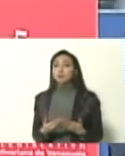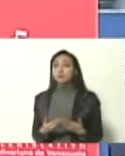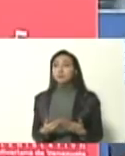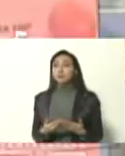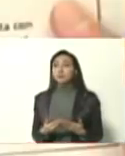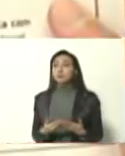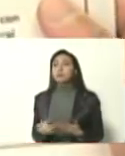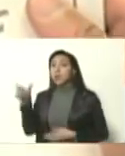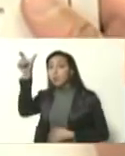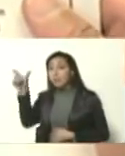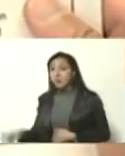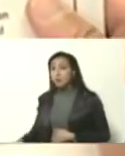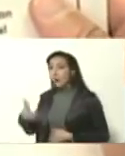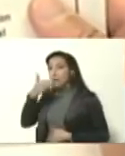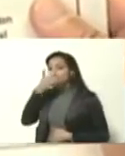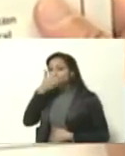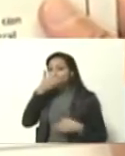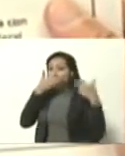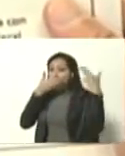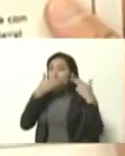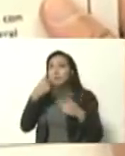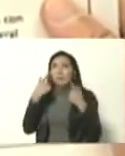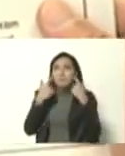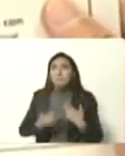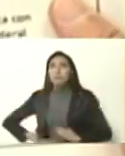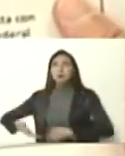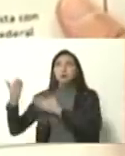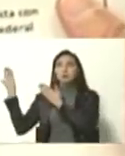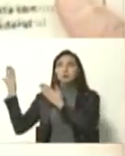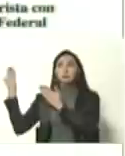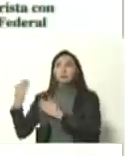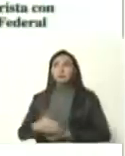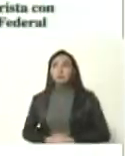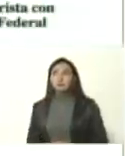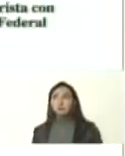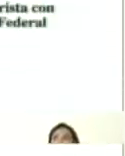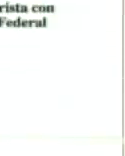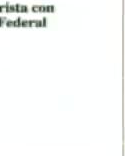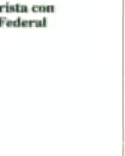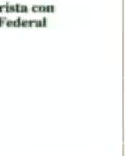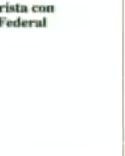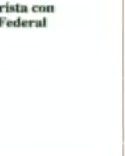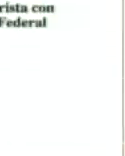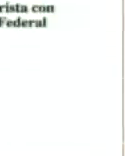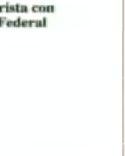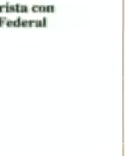este terrorista, Richard Alberto Grillet Álvarez,